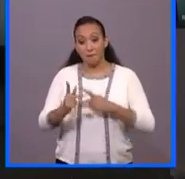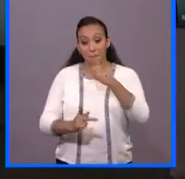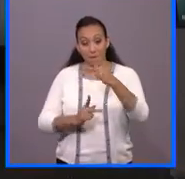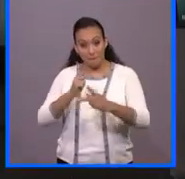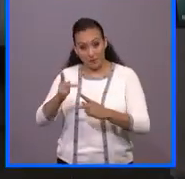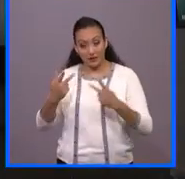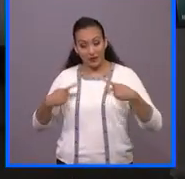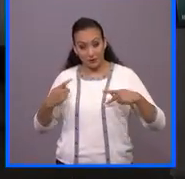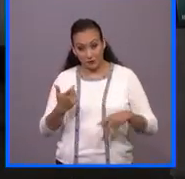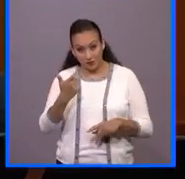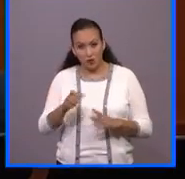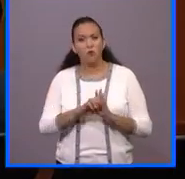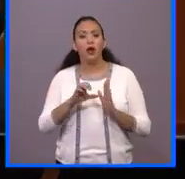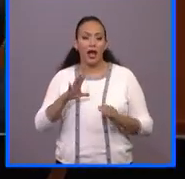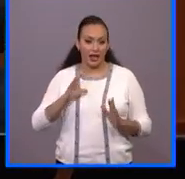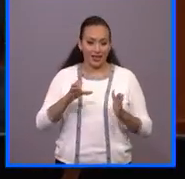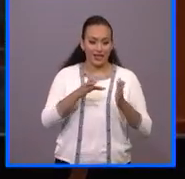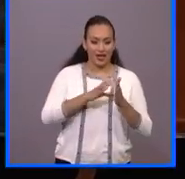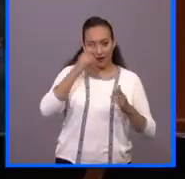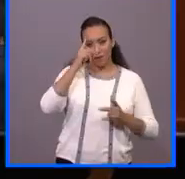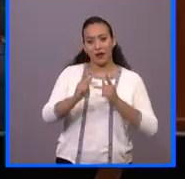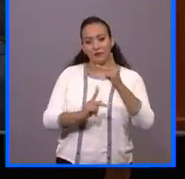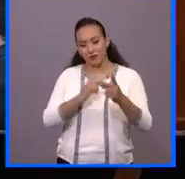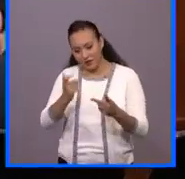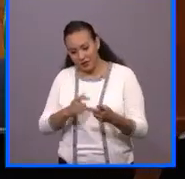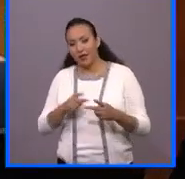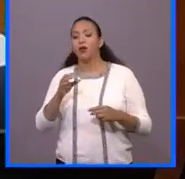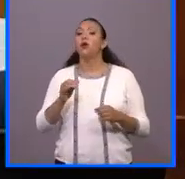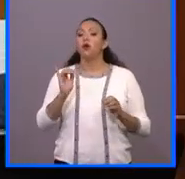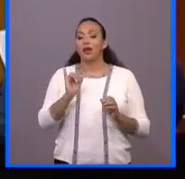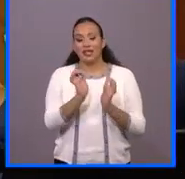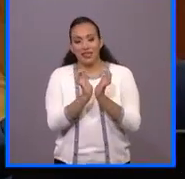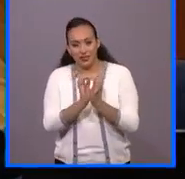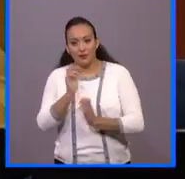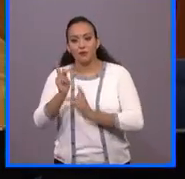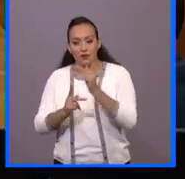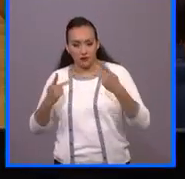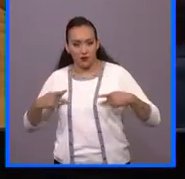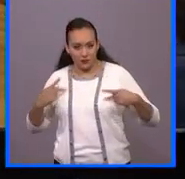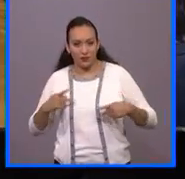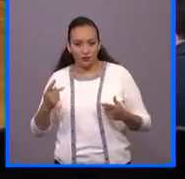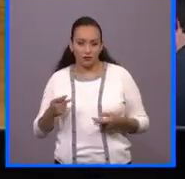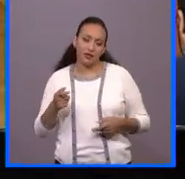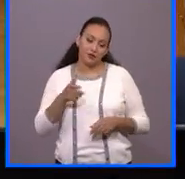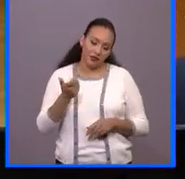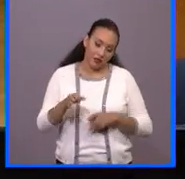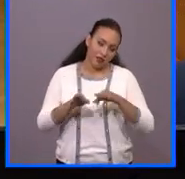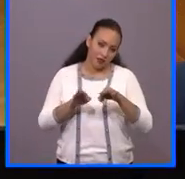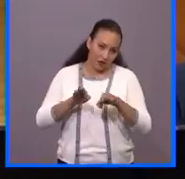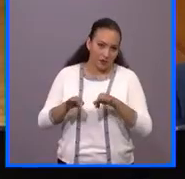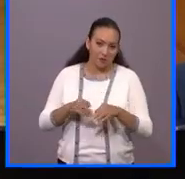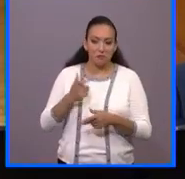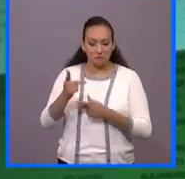el ISSSTE o la Caja de Previsiones de la capital del país a sus trabajadores, pensionados o derechohabientes no son